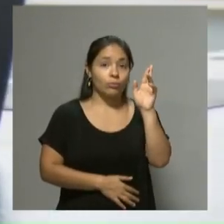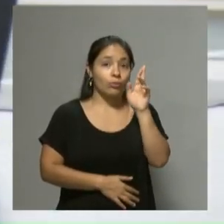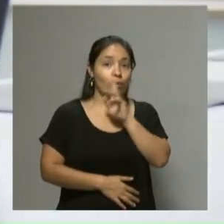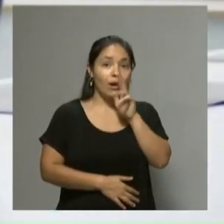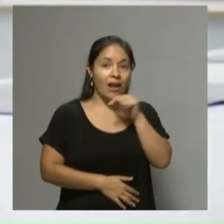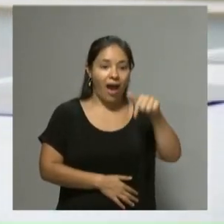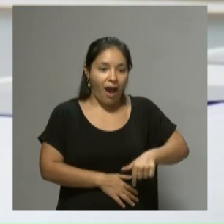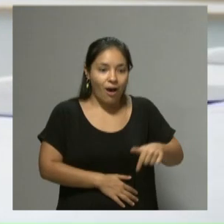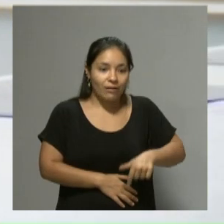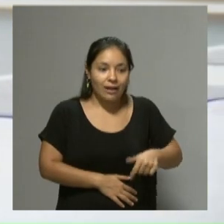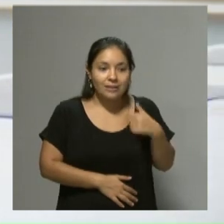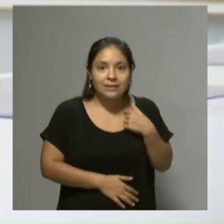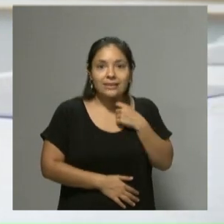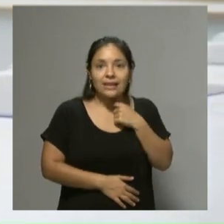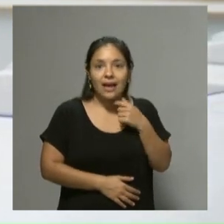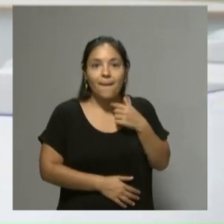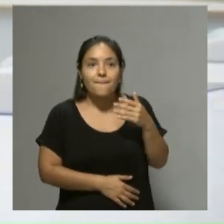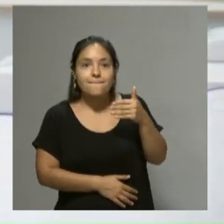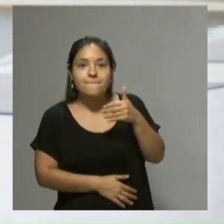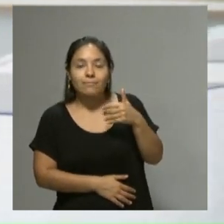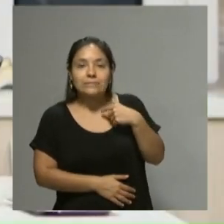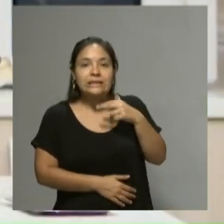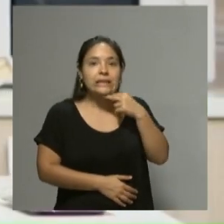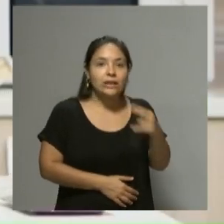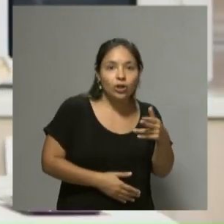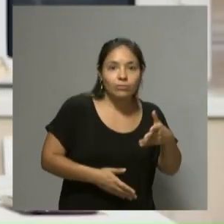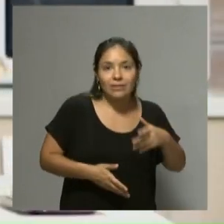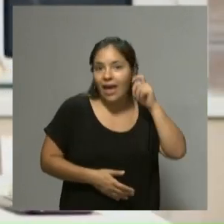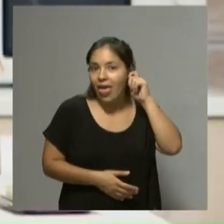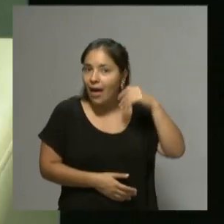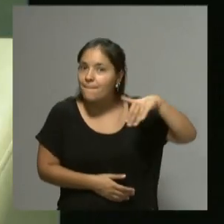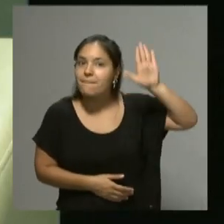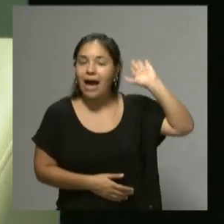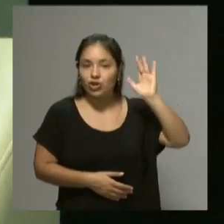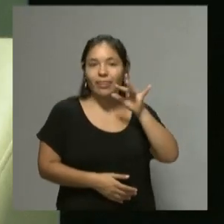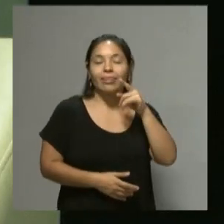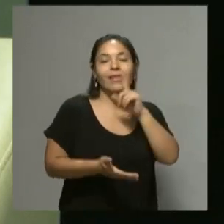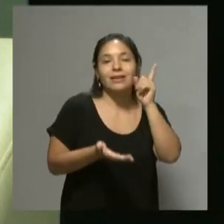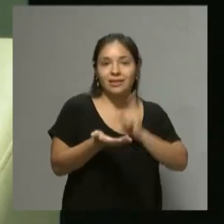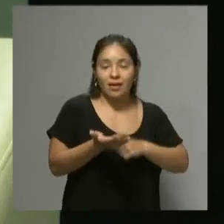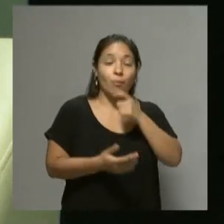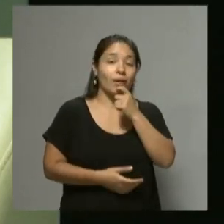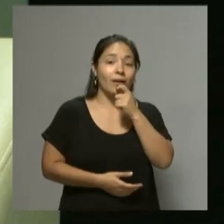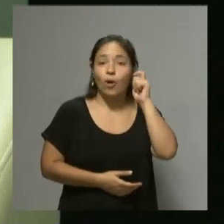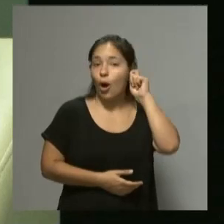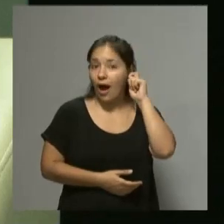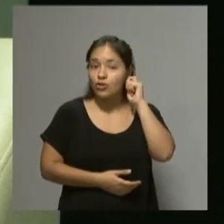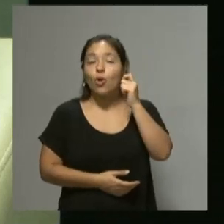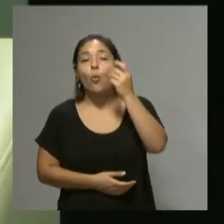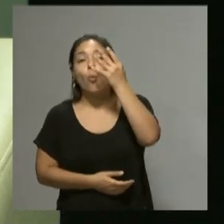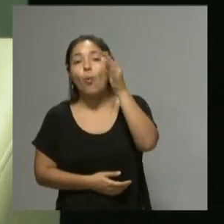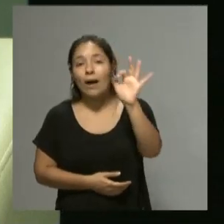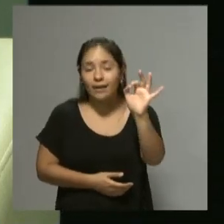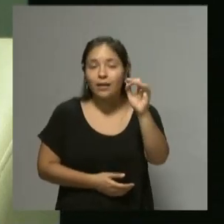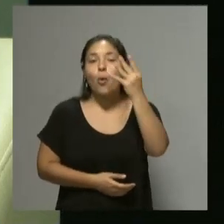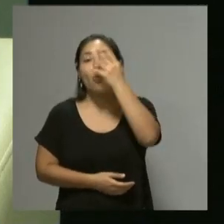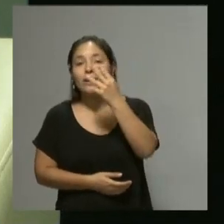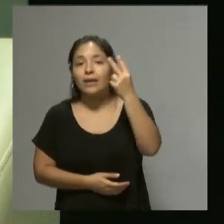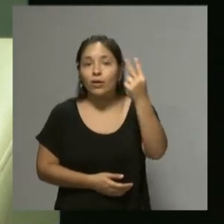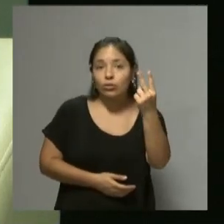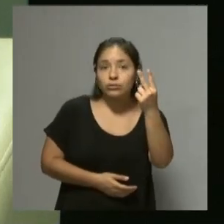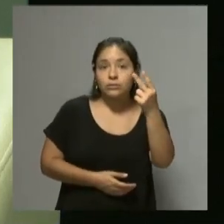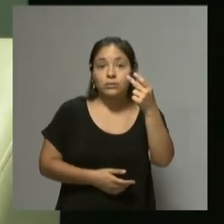edad más grande, sí, por el crecimiento profesional. Pero cuando llegas a cierta edad, 40, yo voy a cumplir 42, si uno no